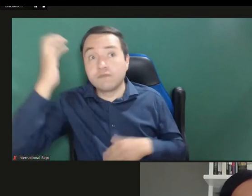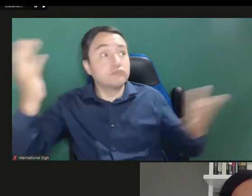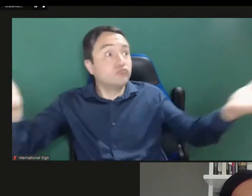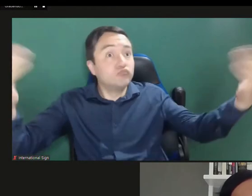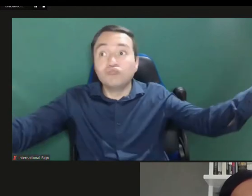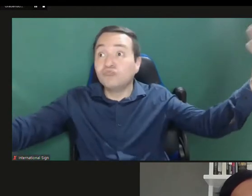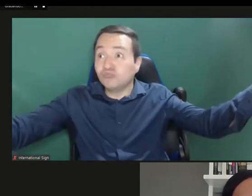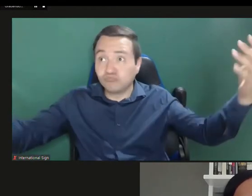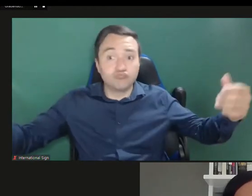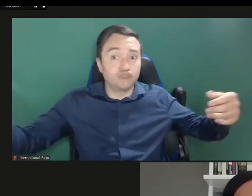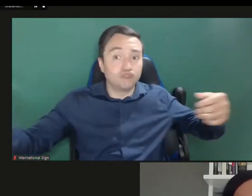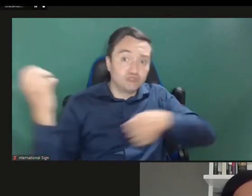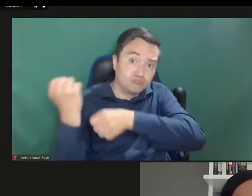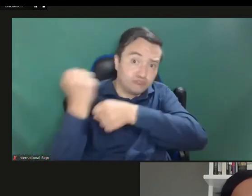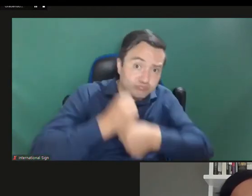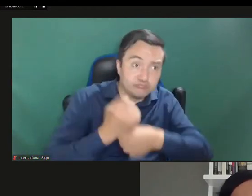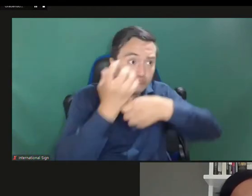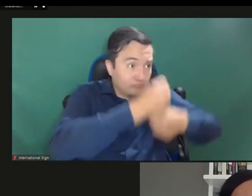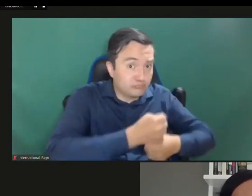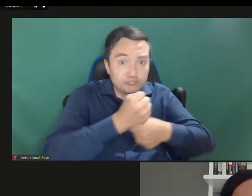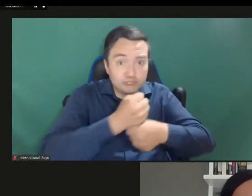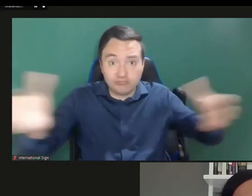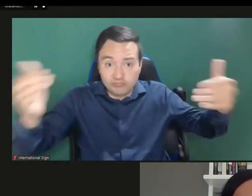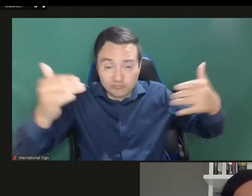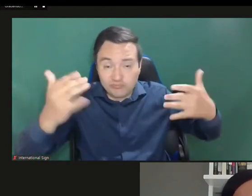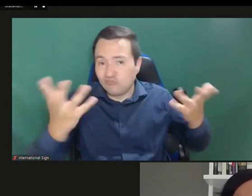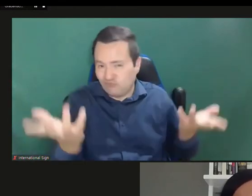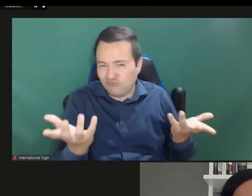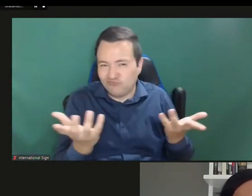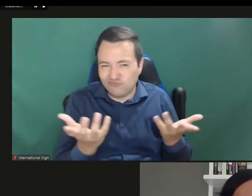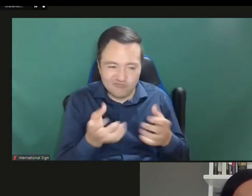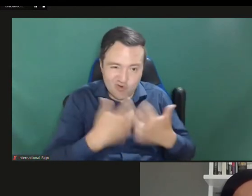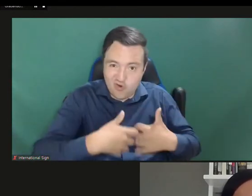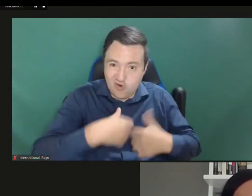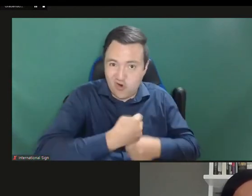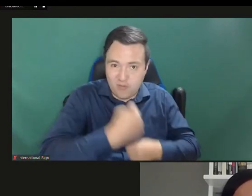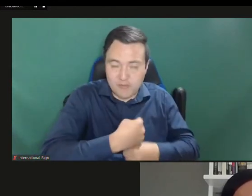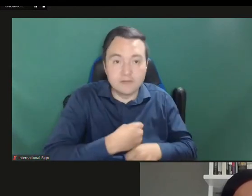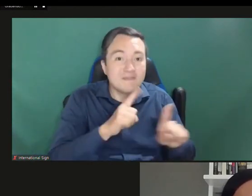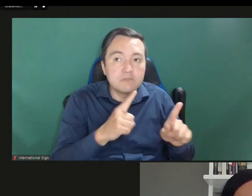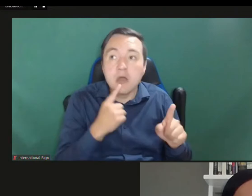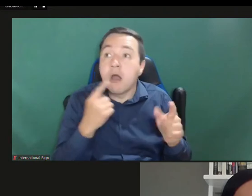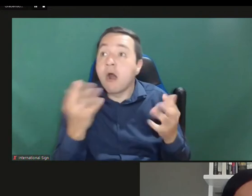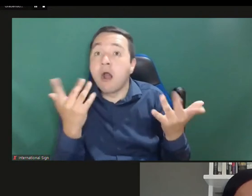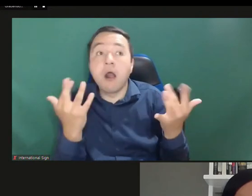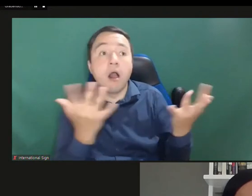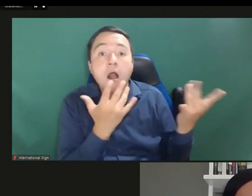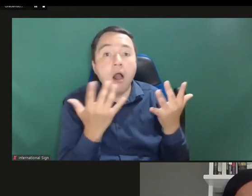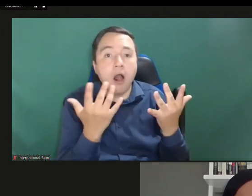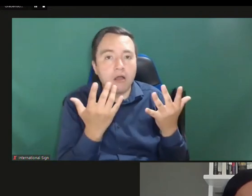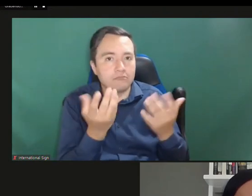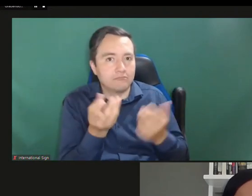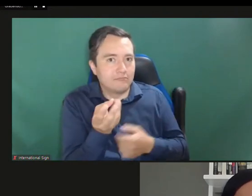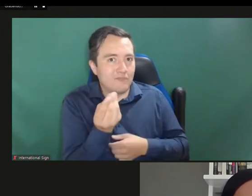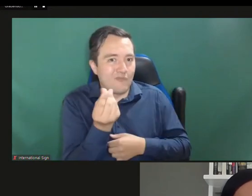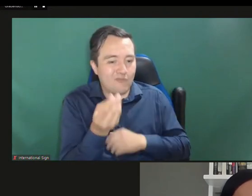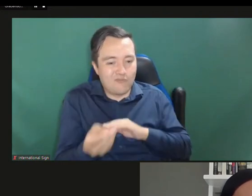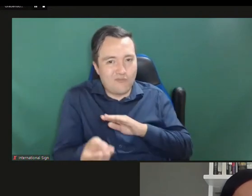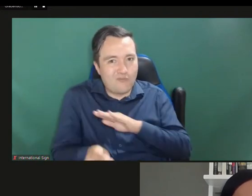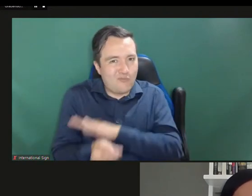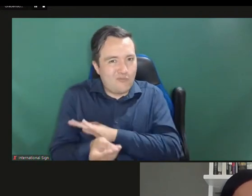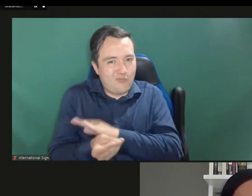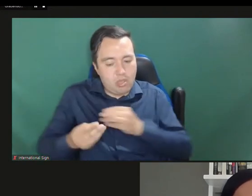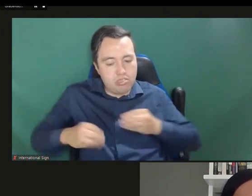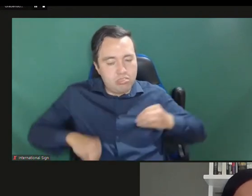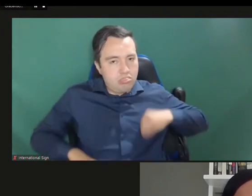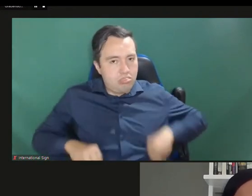una forma de corrupción porque no dejan eliminar capacidad regulatoria del estado porque los empresas privadas tienen mucho control sobre